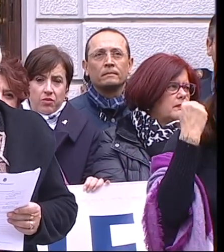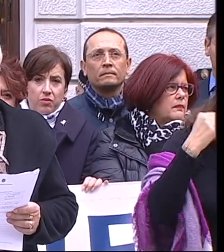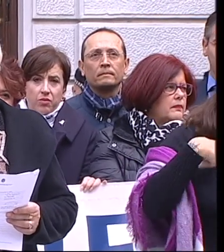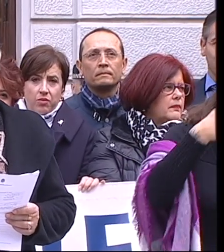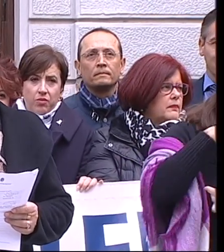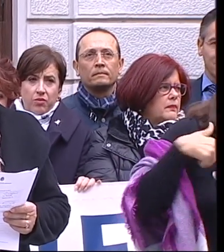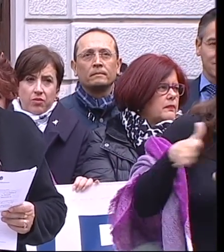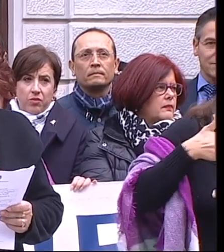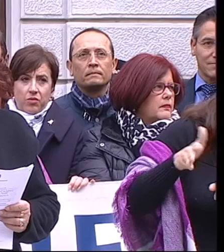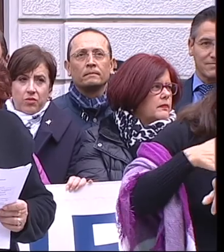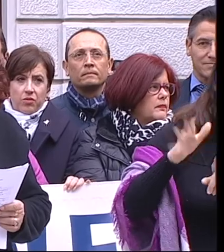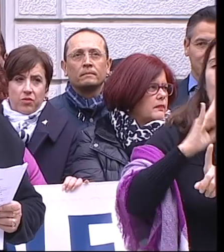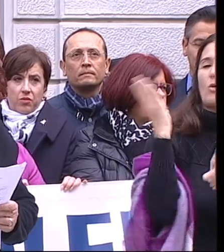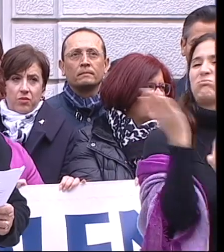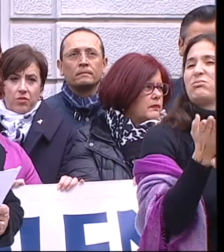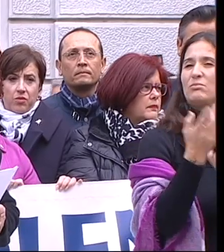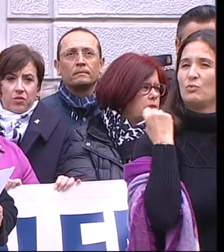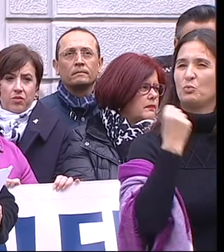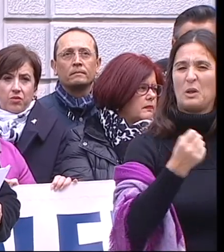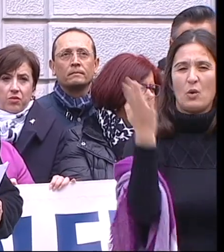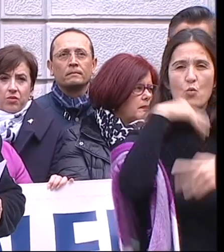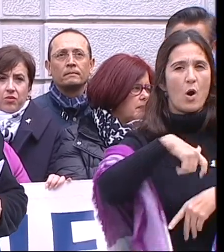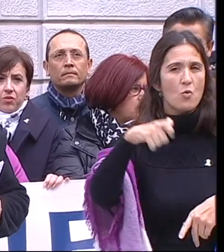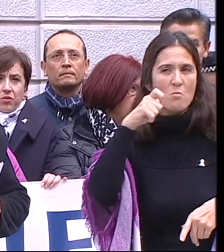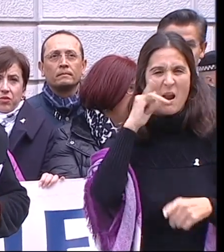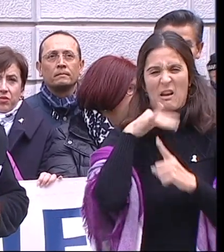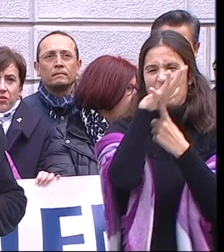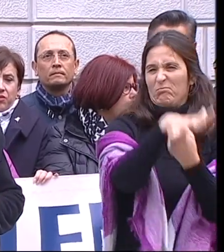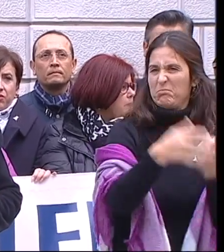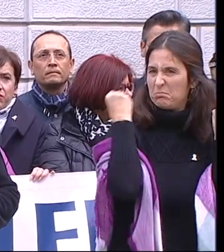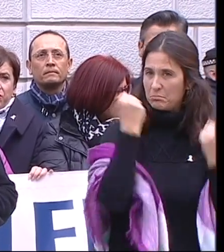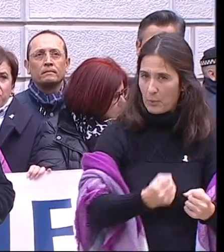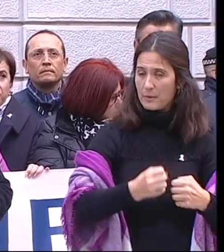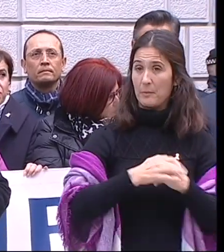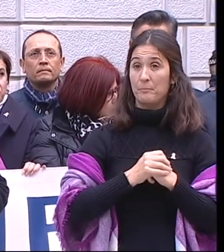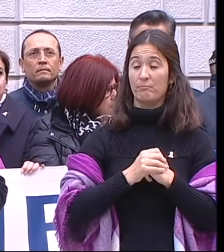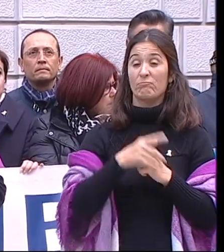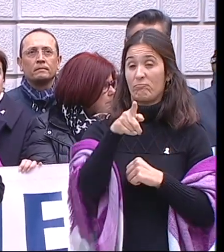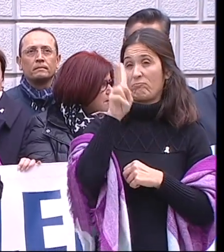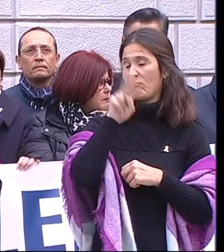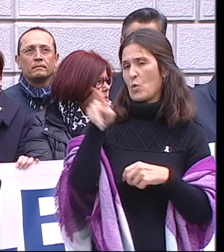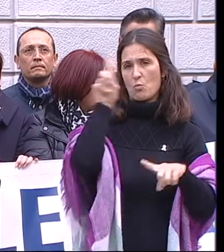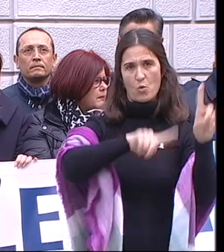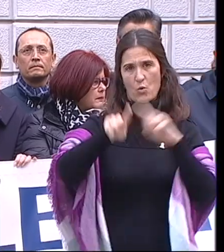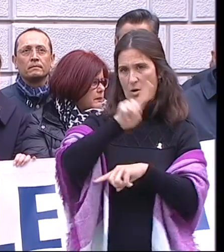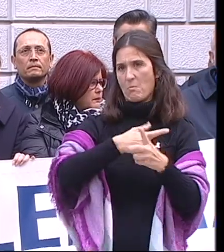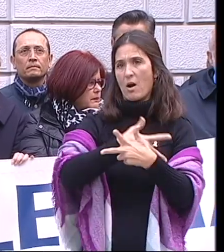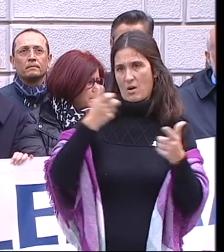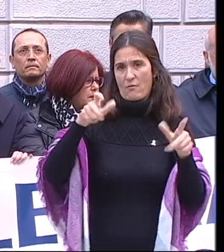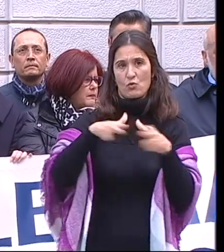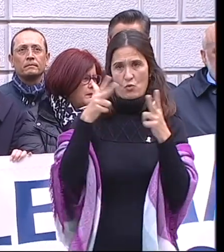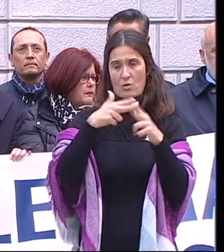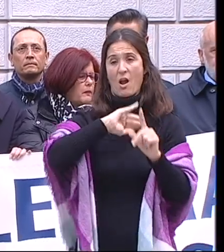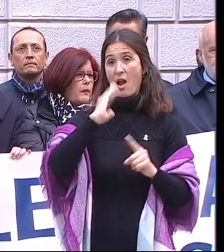torturas o tratos crueles, inhumanos y degradantes. Constituye un grave problema social que afecta